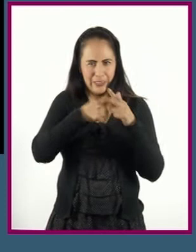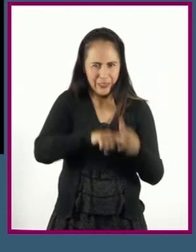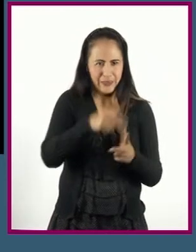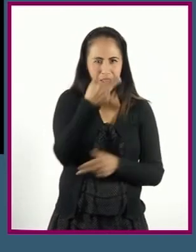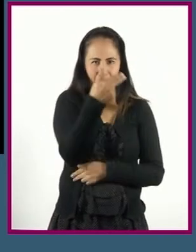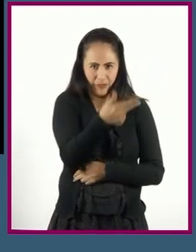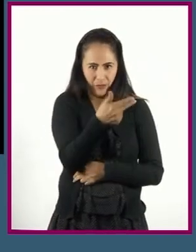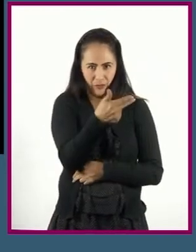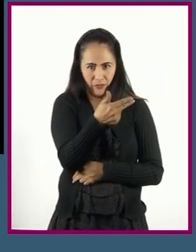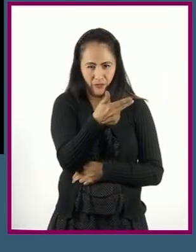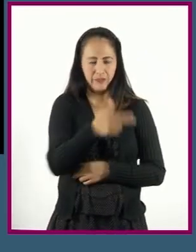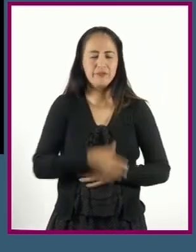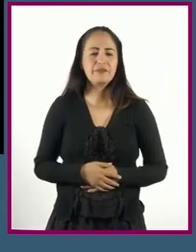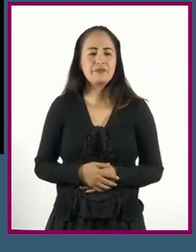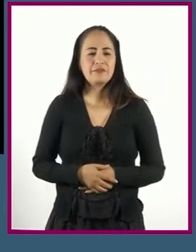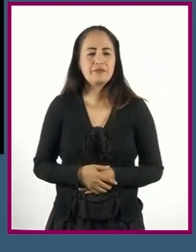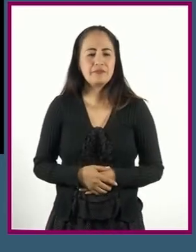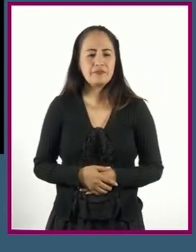hidrógeno,